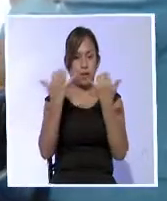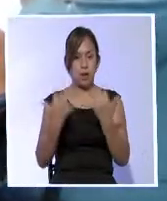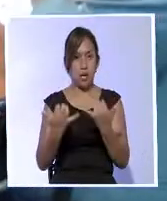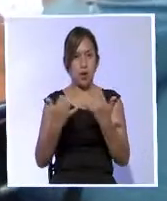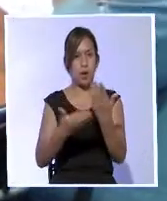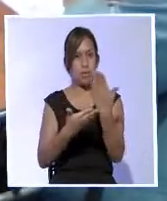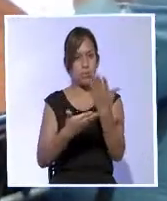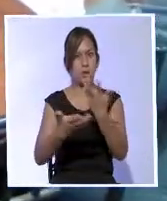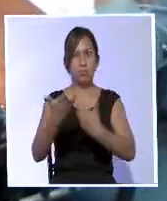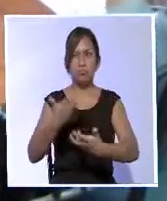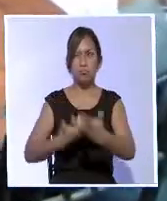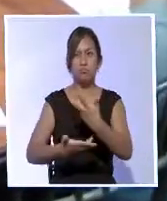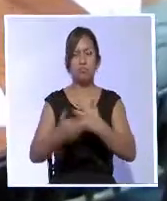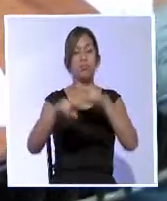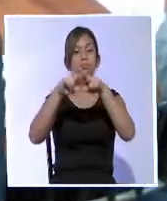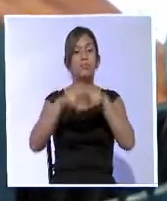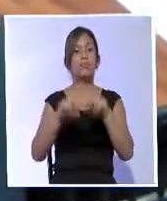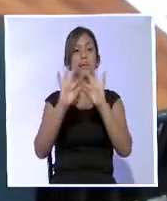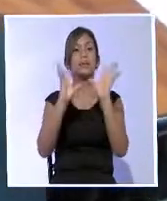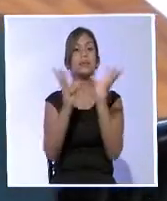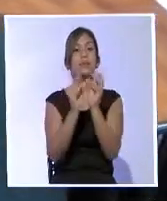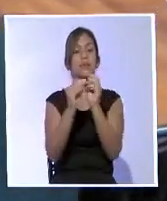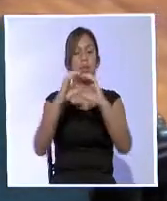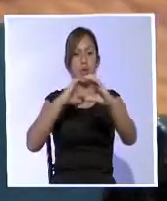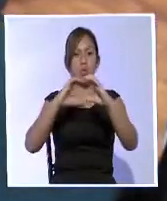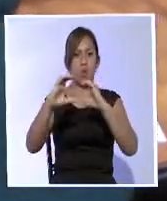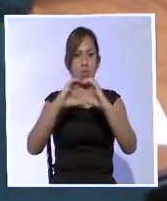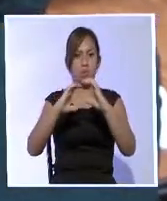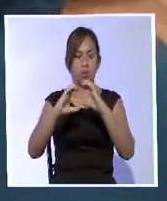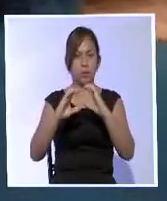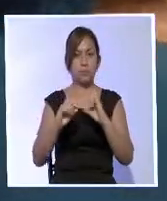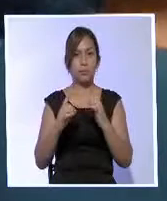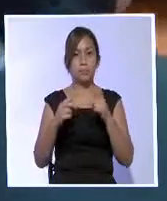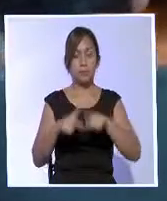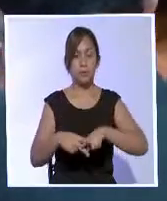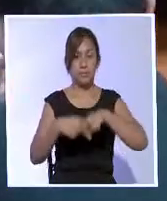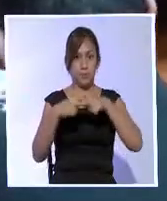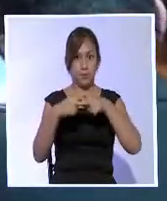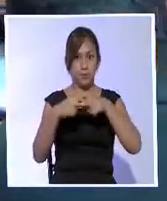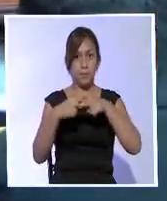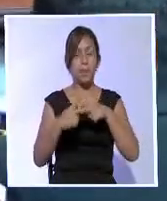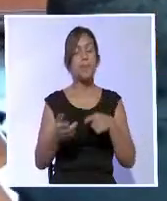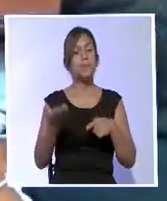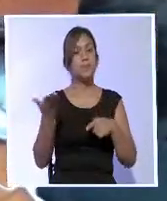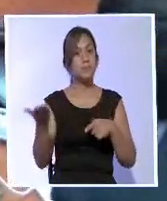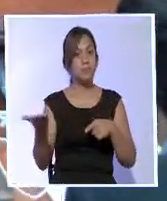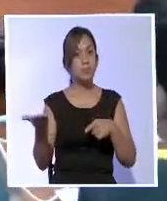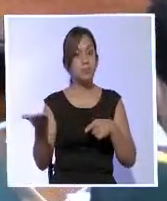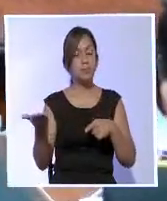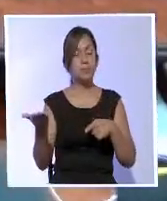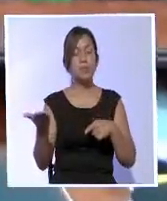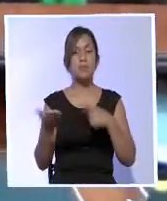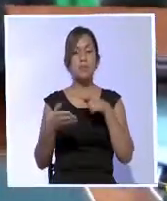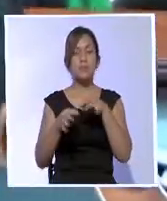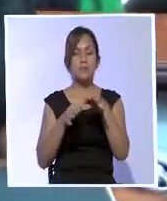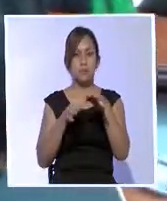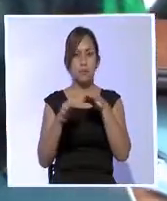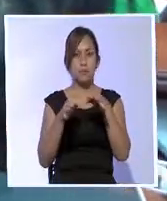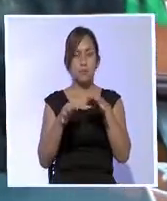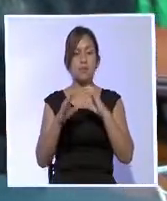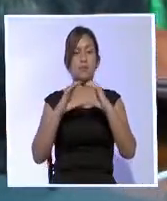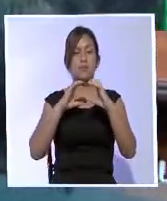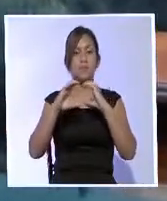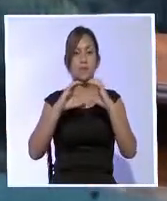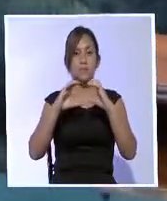fueron analizados en el seminario de comunicación política al iniciar fernando do paço expositor internacional hizo referencia a la